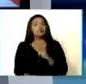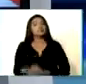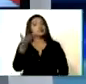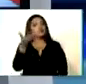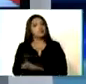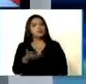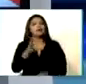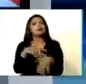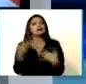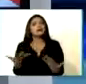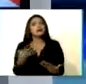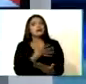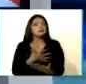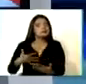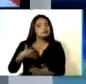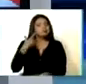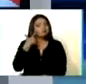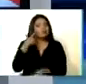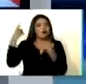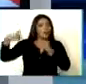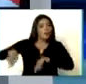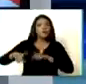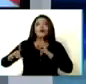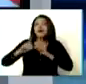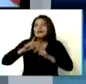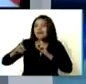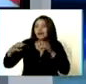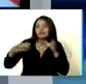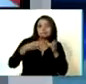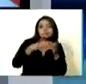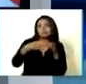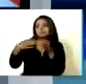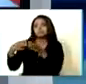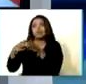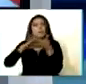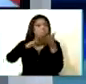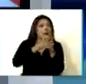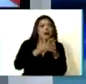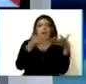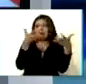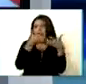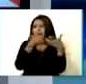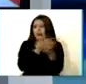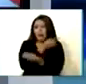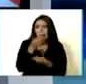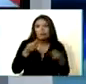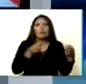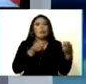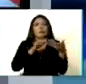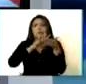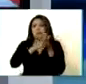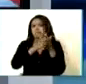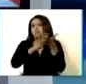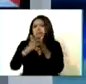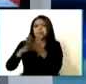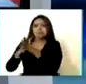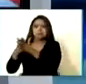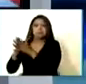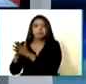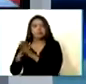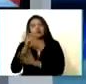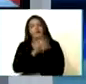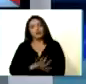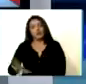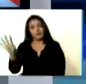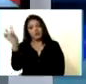¿Qué espera de los acuerdos de las mesas de diálogo para superar el sabotaje, el boicot y la agresión en la economía de